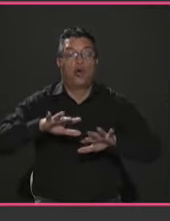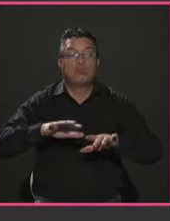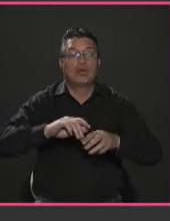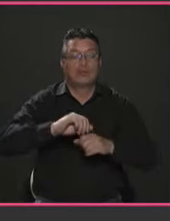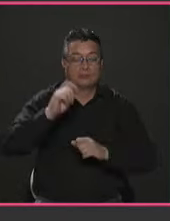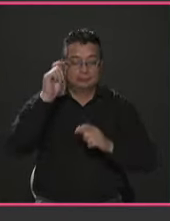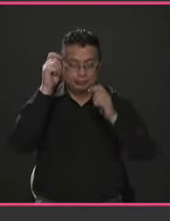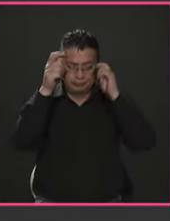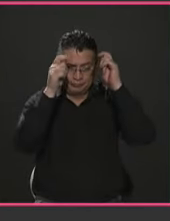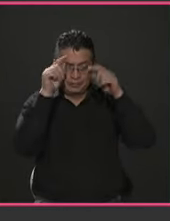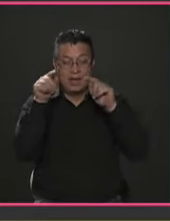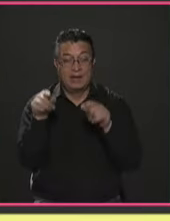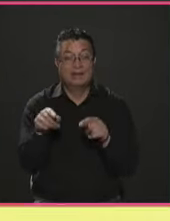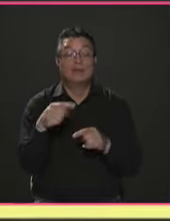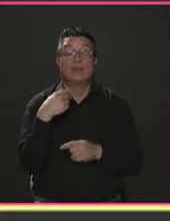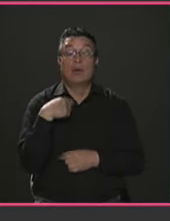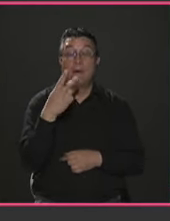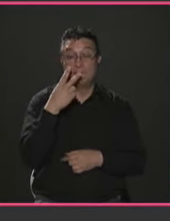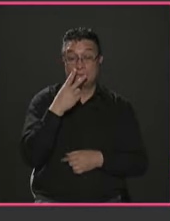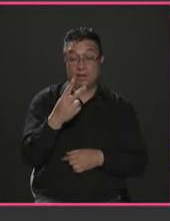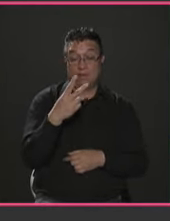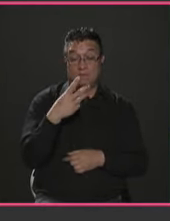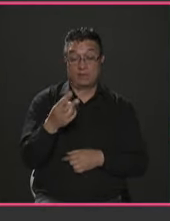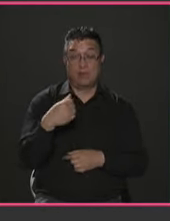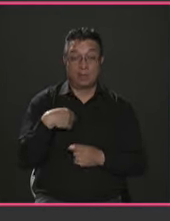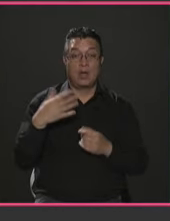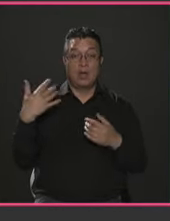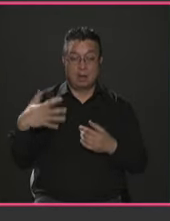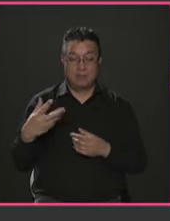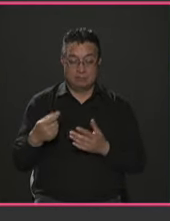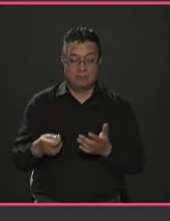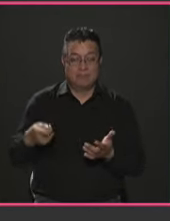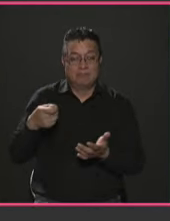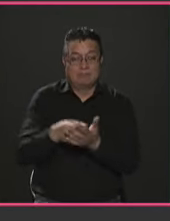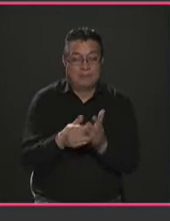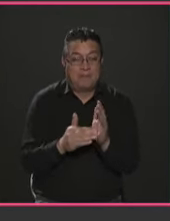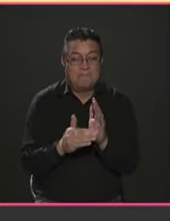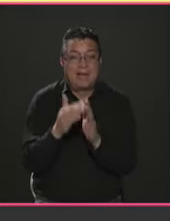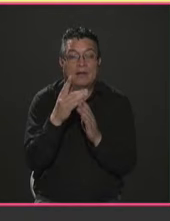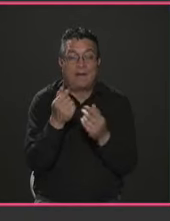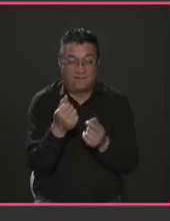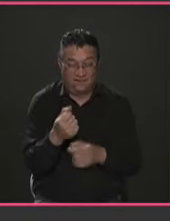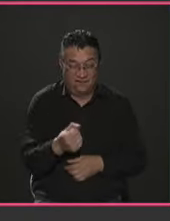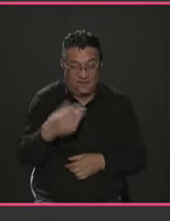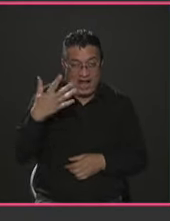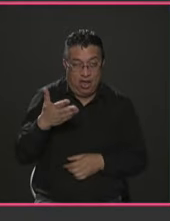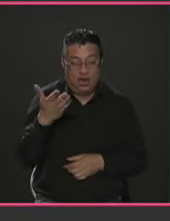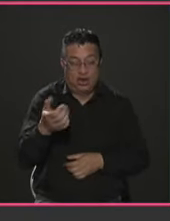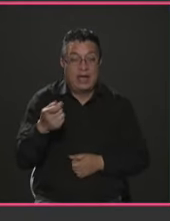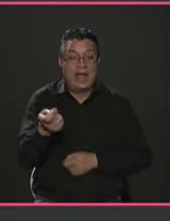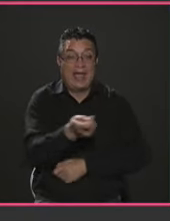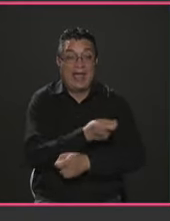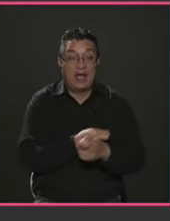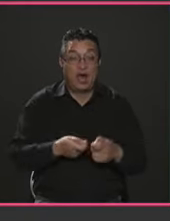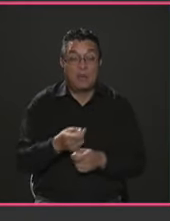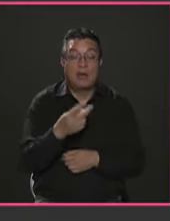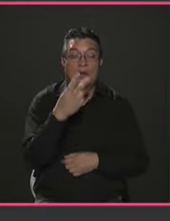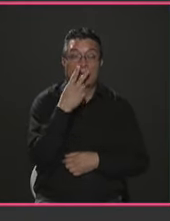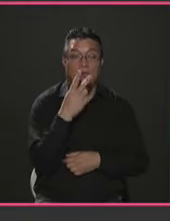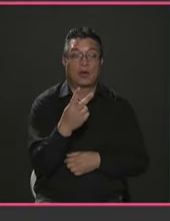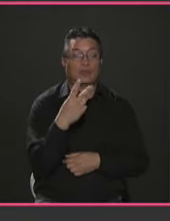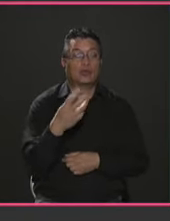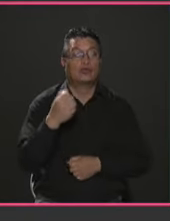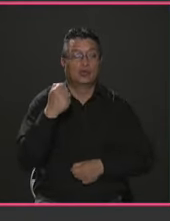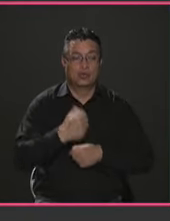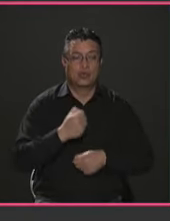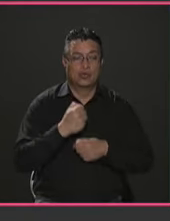y el segundo tema es que si vemos al valor agregado a la cantidad de valor que se está creando en esta economía vemos que se está